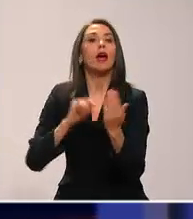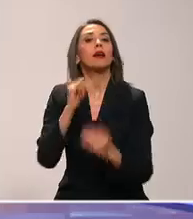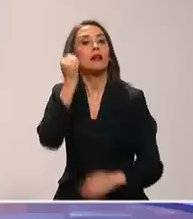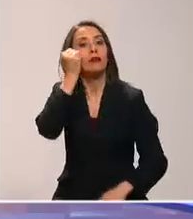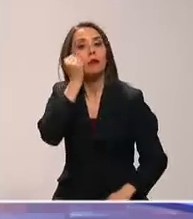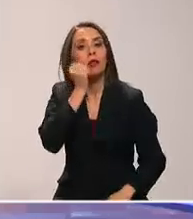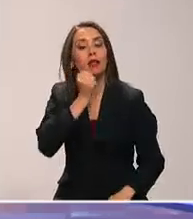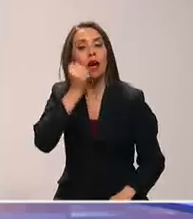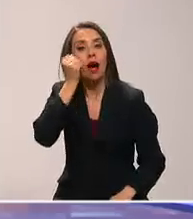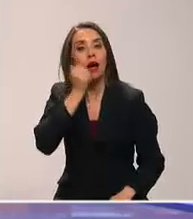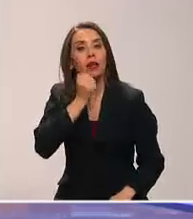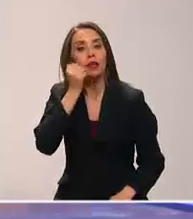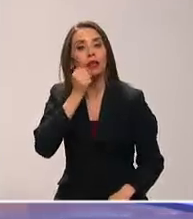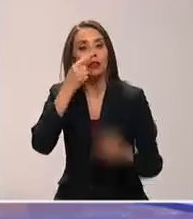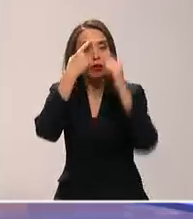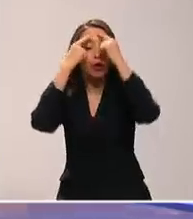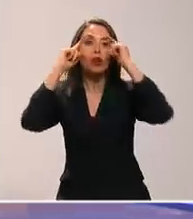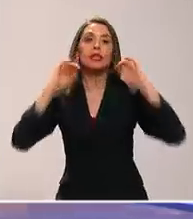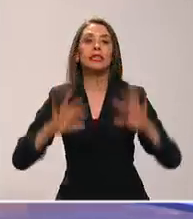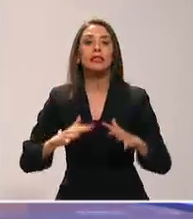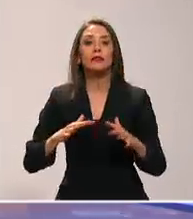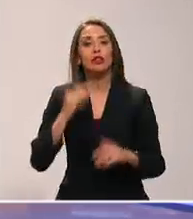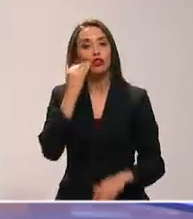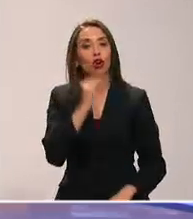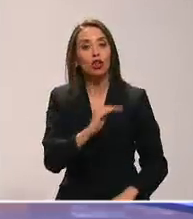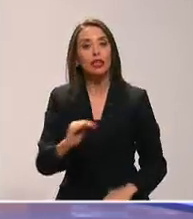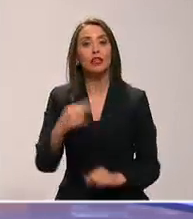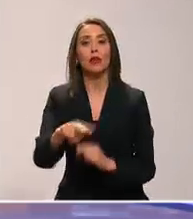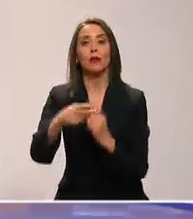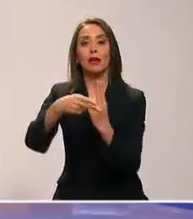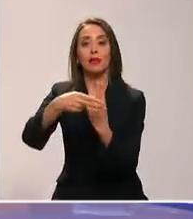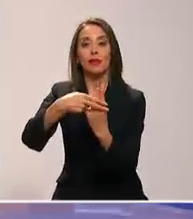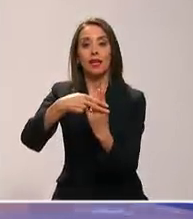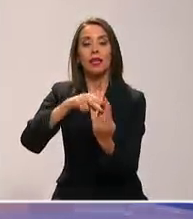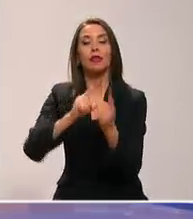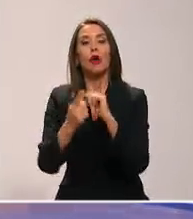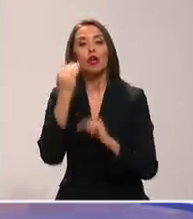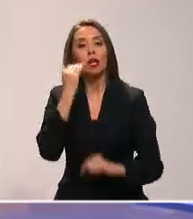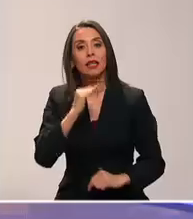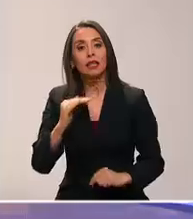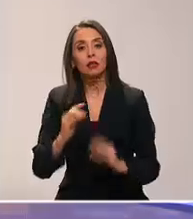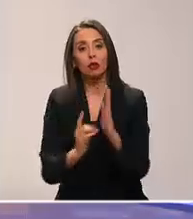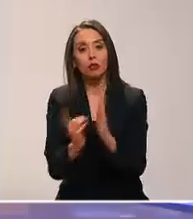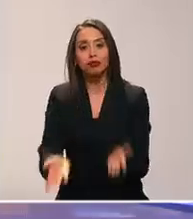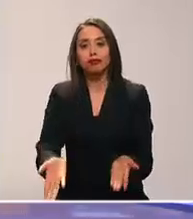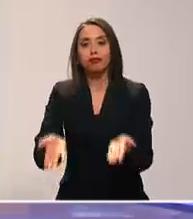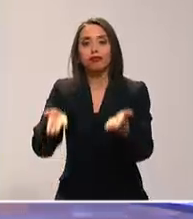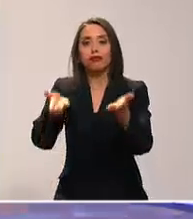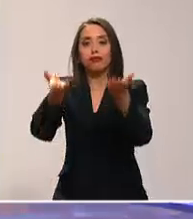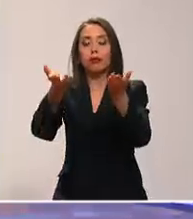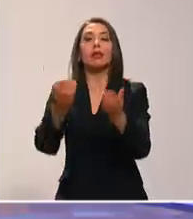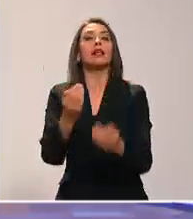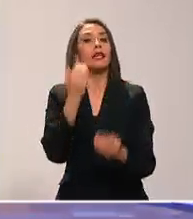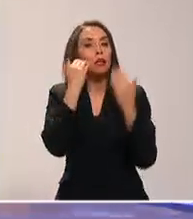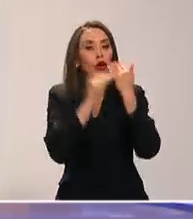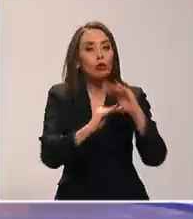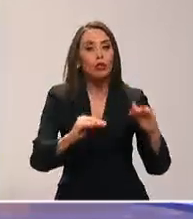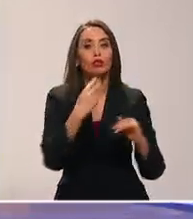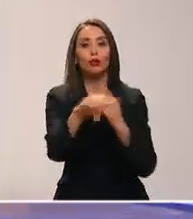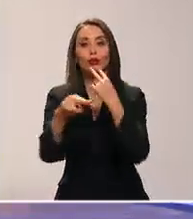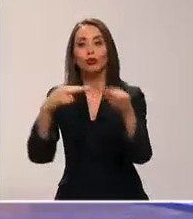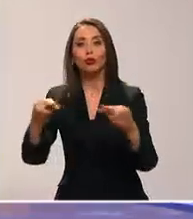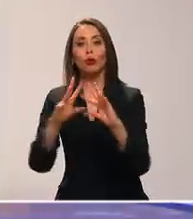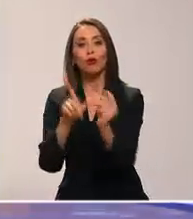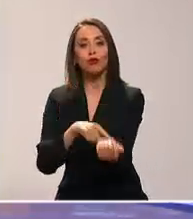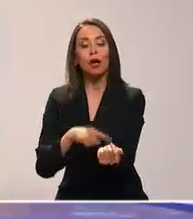el cariño, ese esfuerzo que hace que los niños de la Teletón sean niños que salgan adelante, que ellos y sus familias pueden